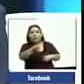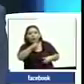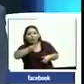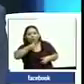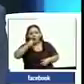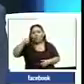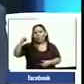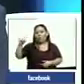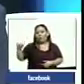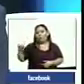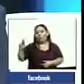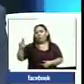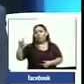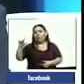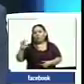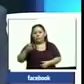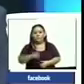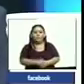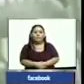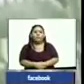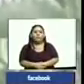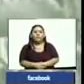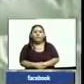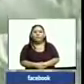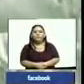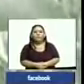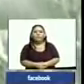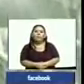Julio Guevara en el siguiente informe